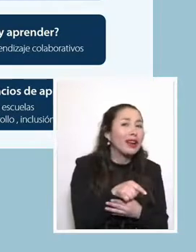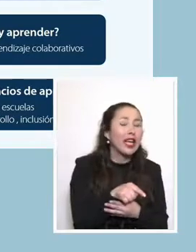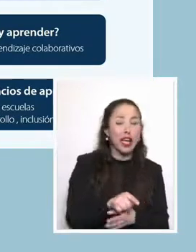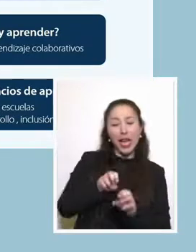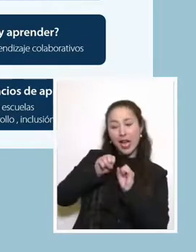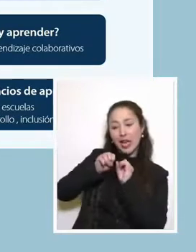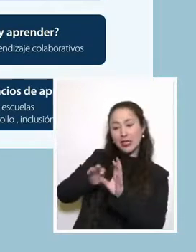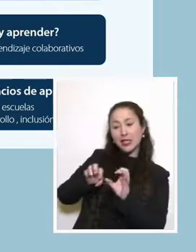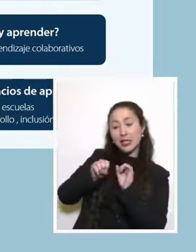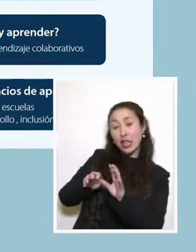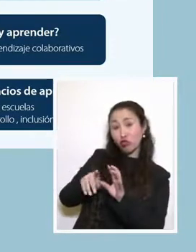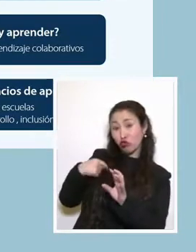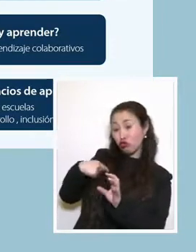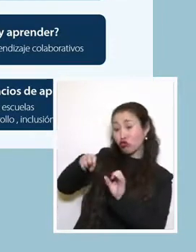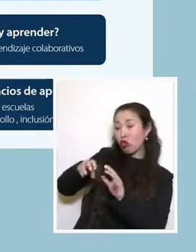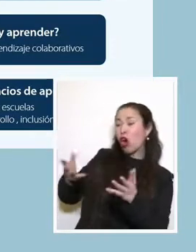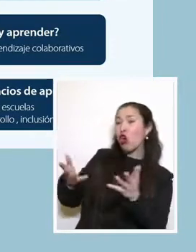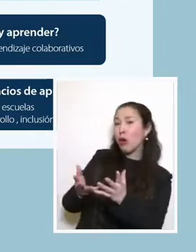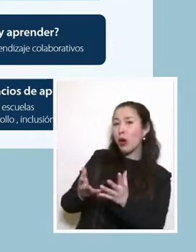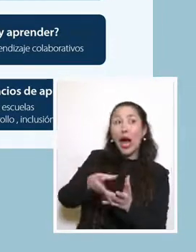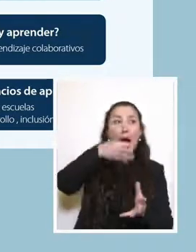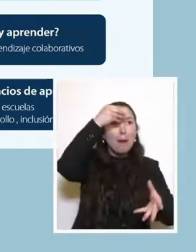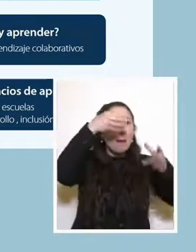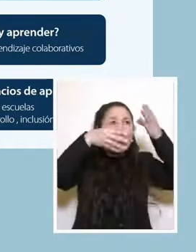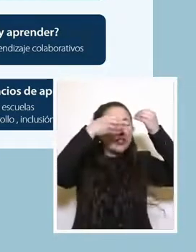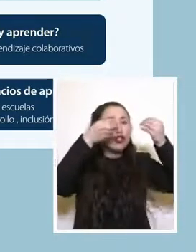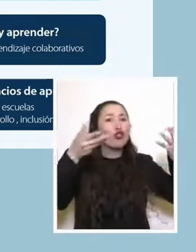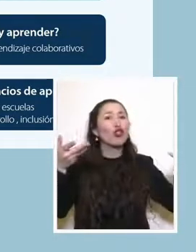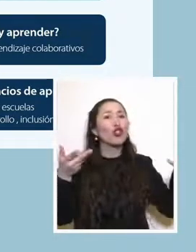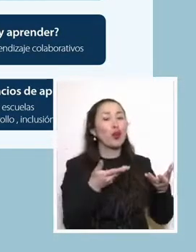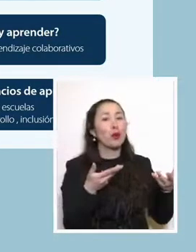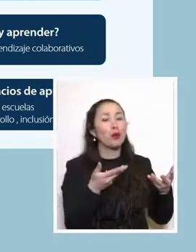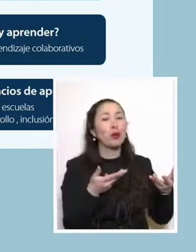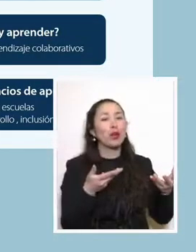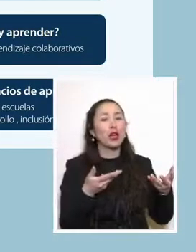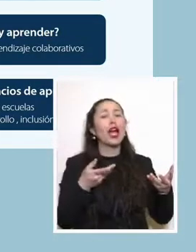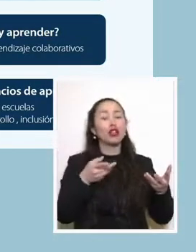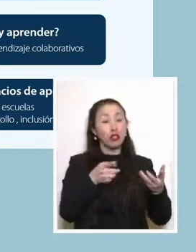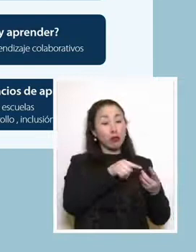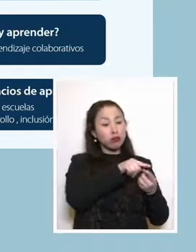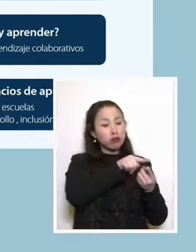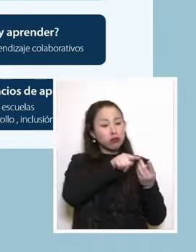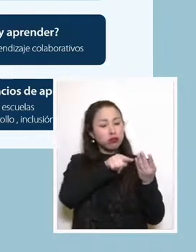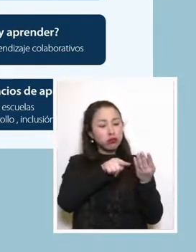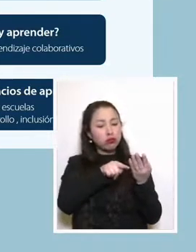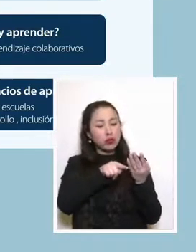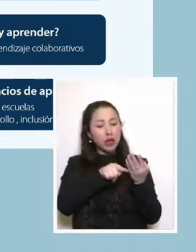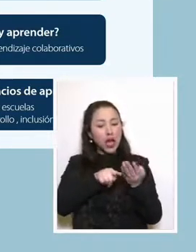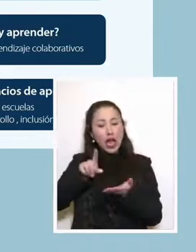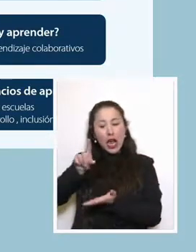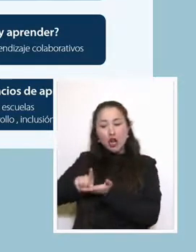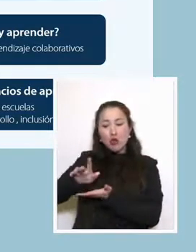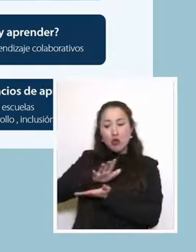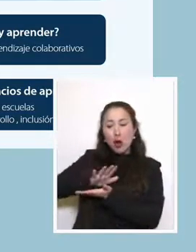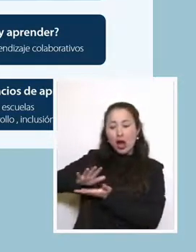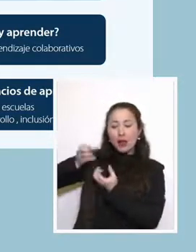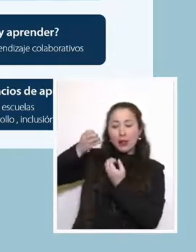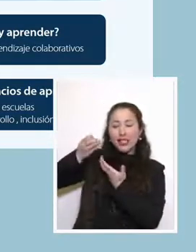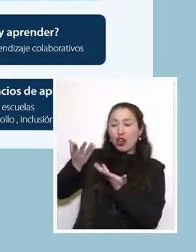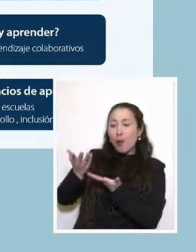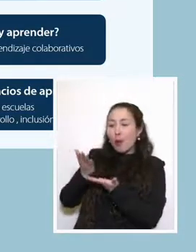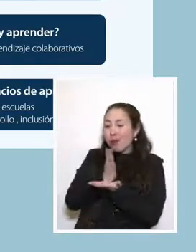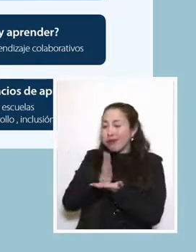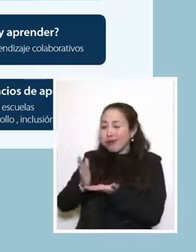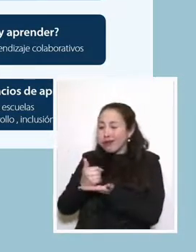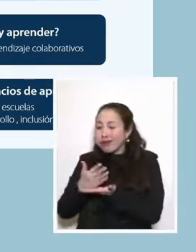y cómo aprendemos, y cómo deberíamos organizar los espacios de aprendizaje. Y aquí